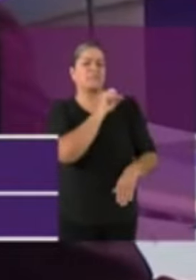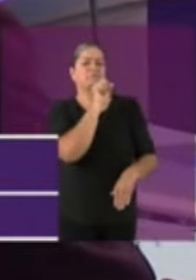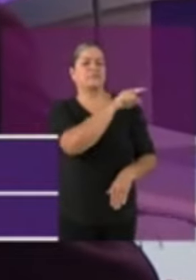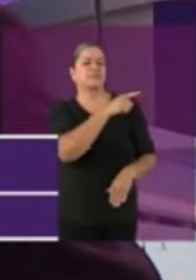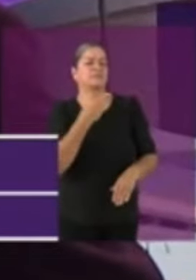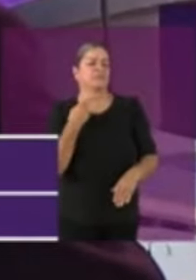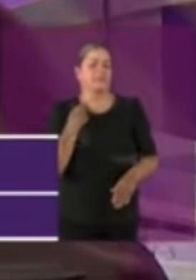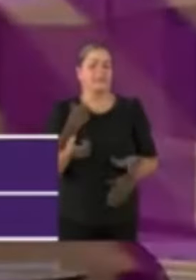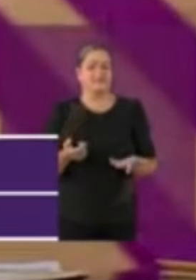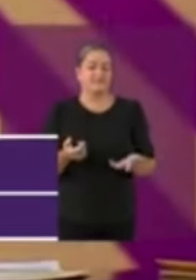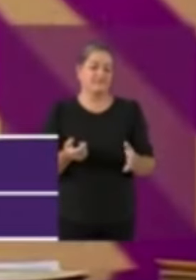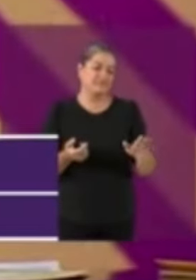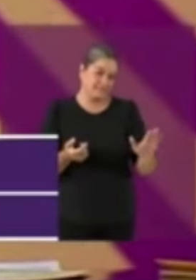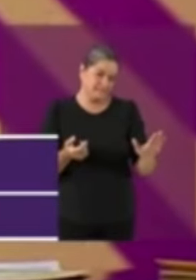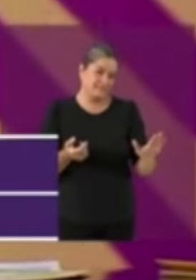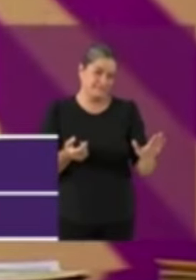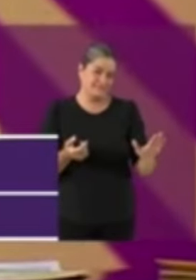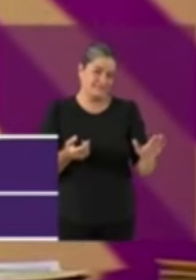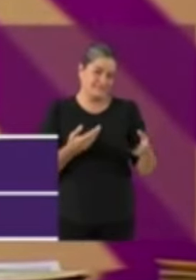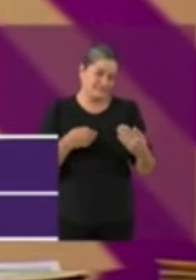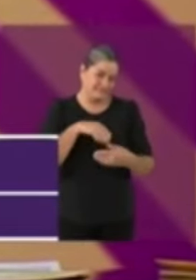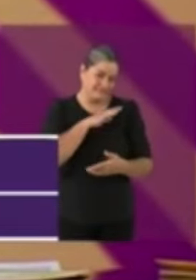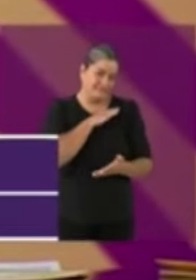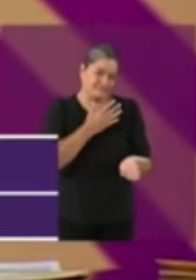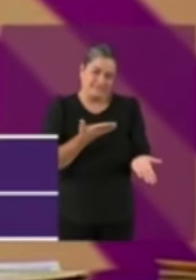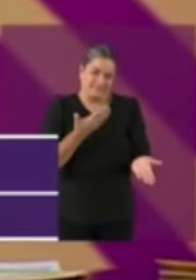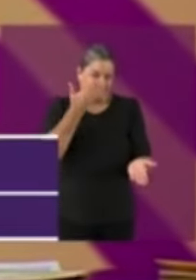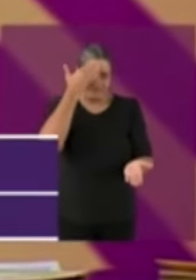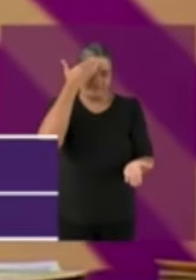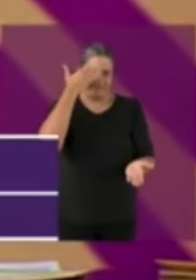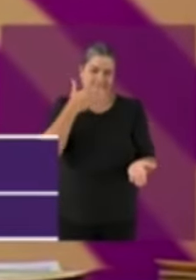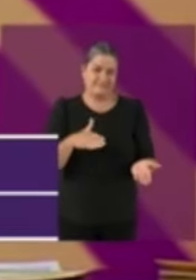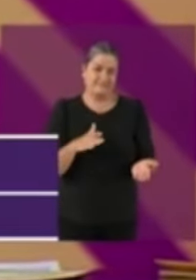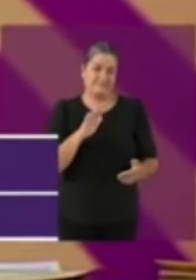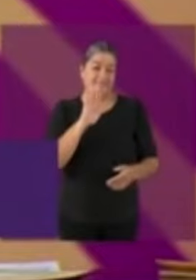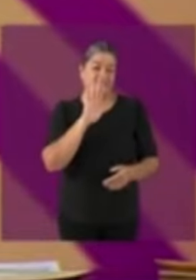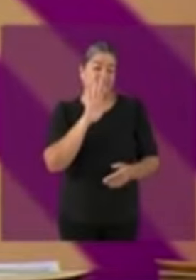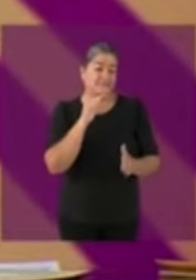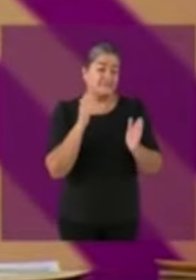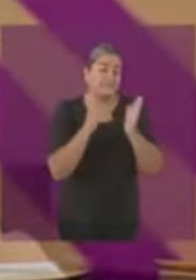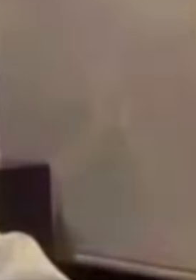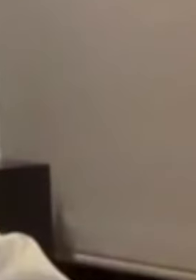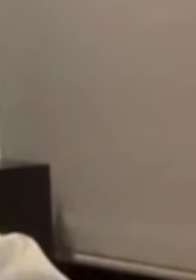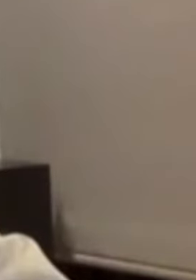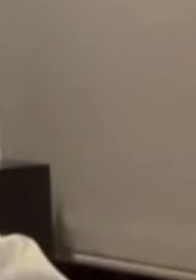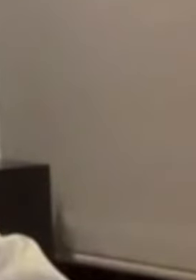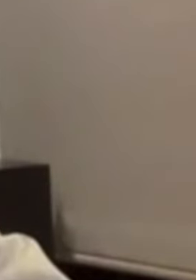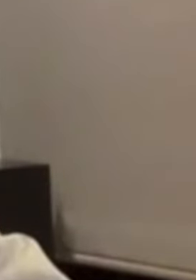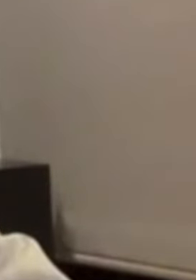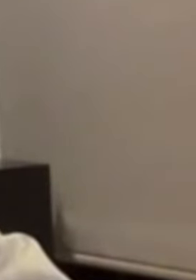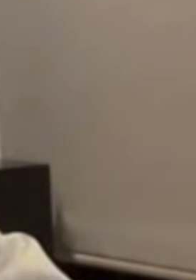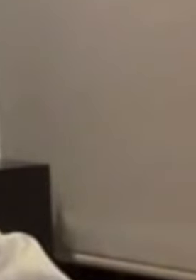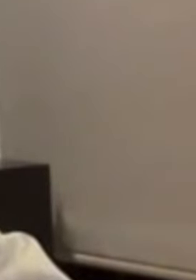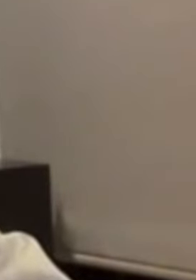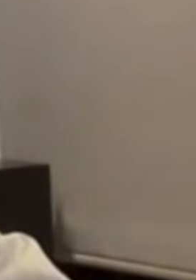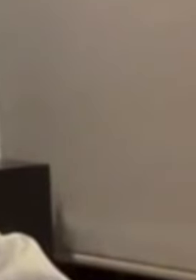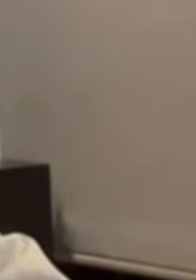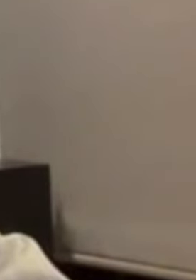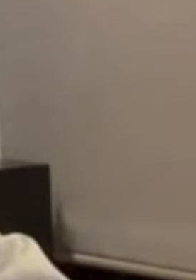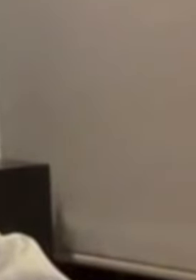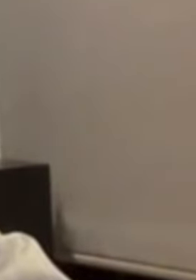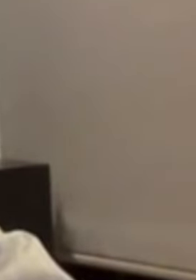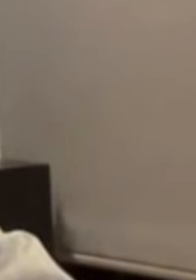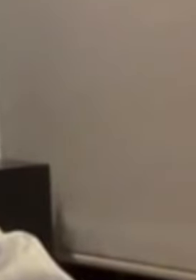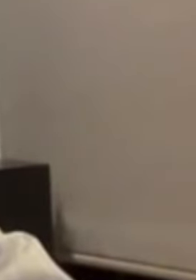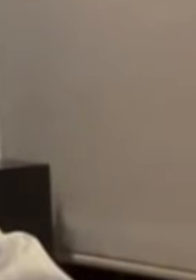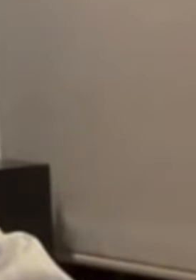Pepe sino fuera de lugar Esto del diálogo circular que lo volvió a decir hoy en